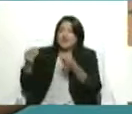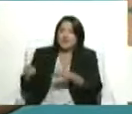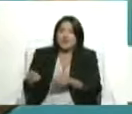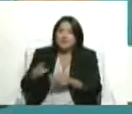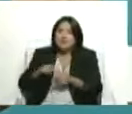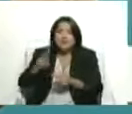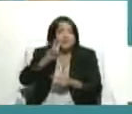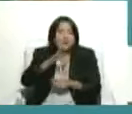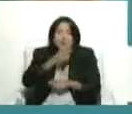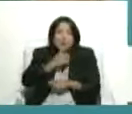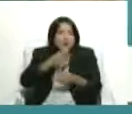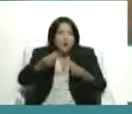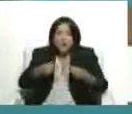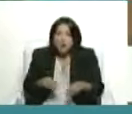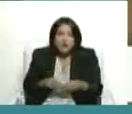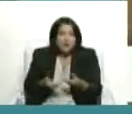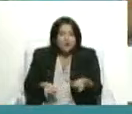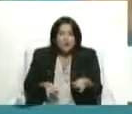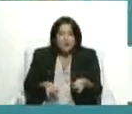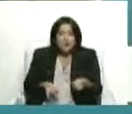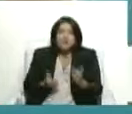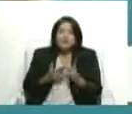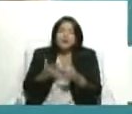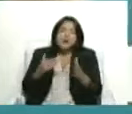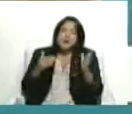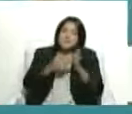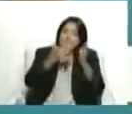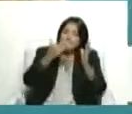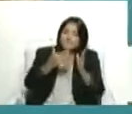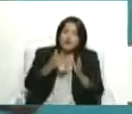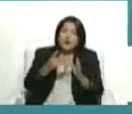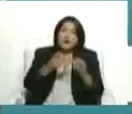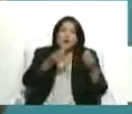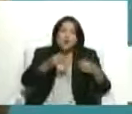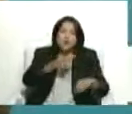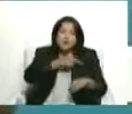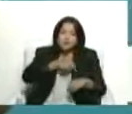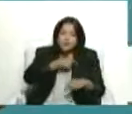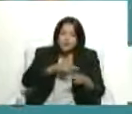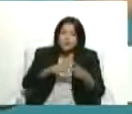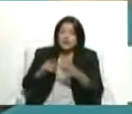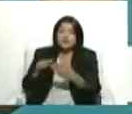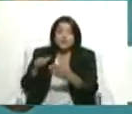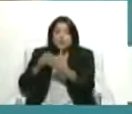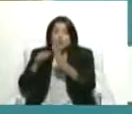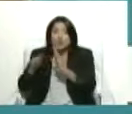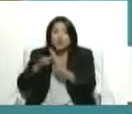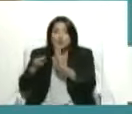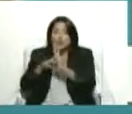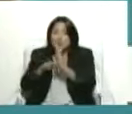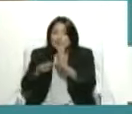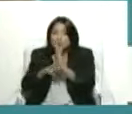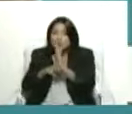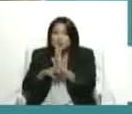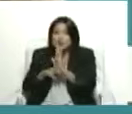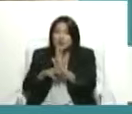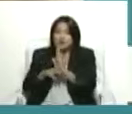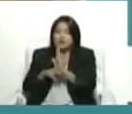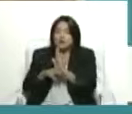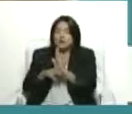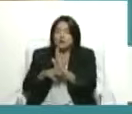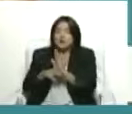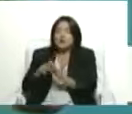no está de acuerdo. Es decir, están violando el Acuerdo de Ginebra y están violando el Estatuto de la Corte, a troche y moche, a punta de presión